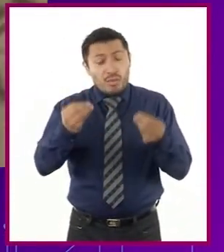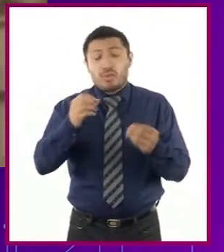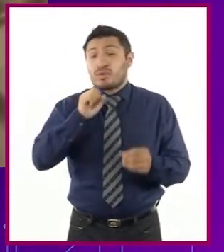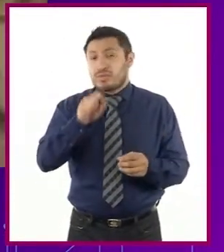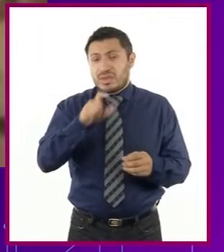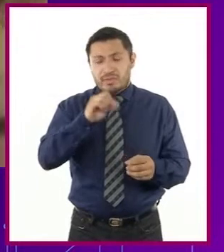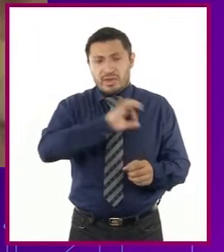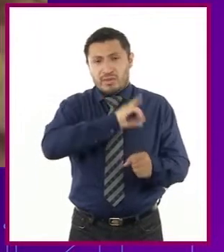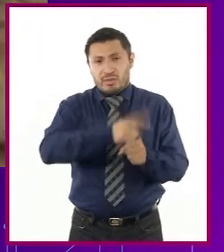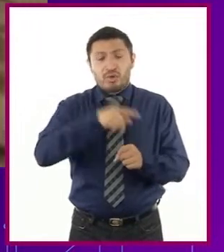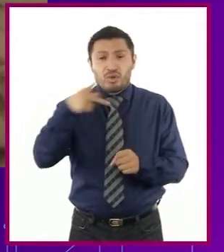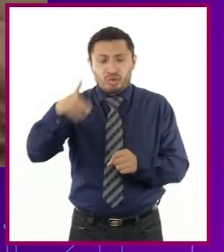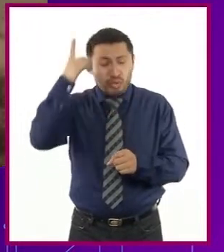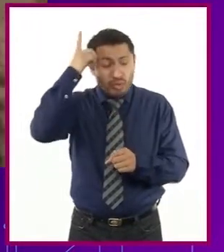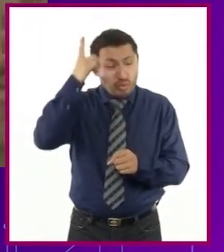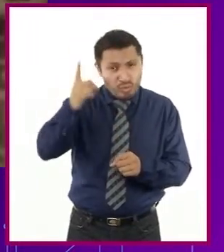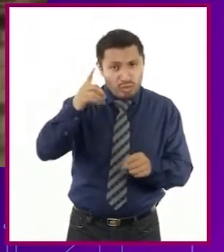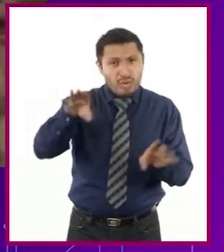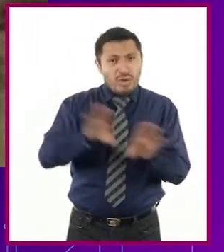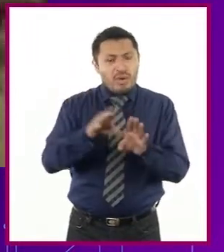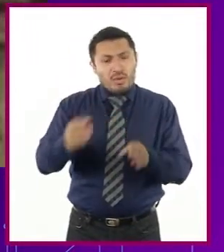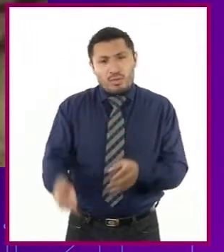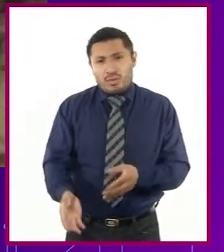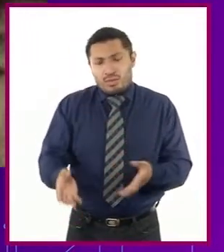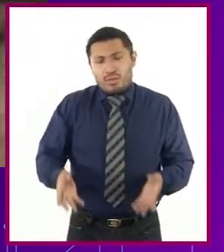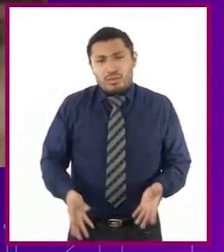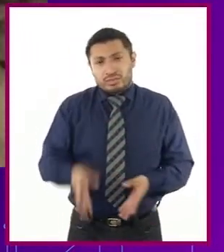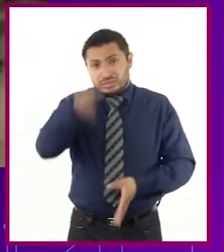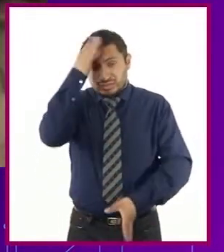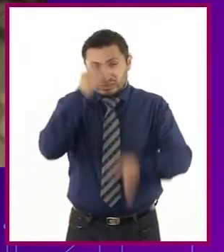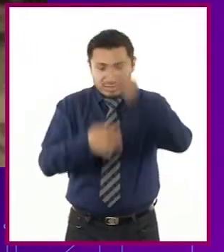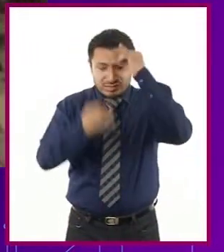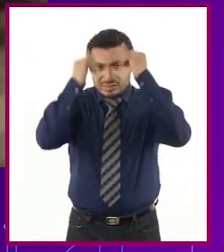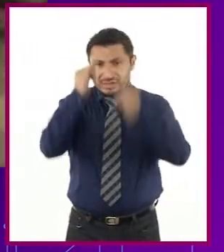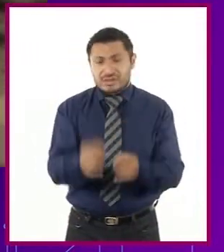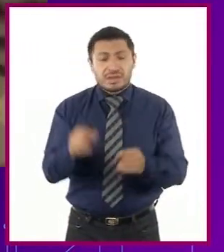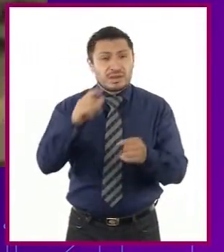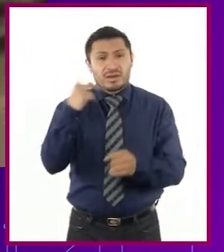de hacerlos suyos para enriquecer su identidad tanto de ambos